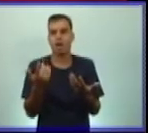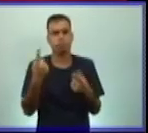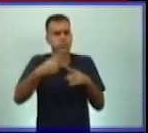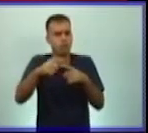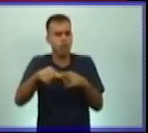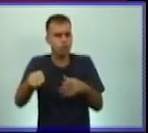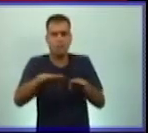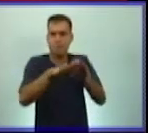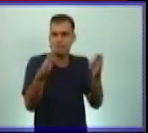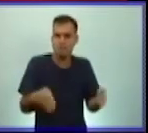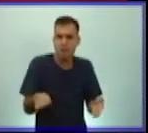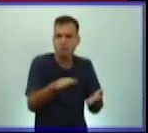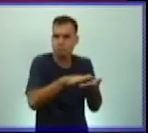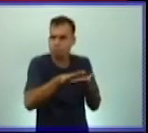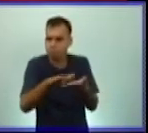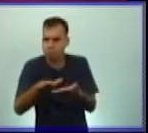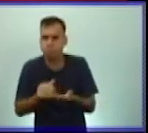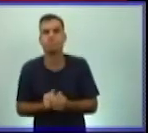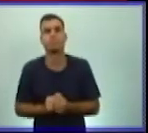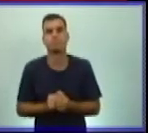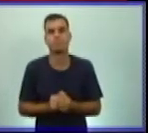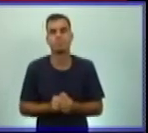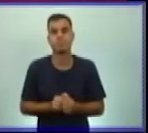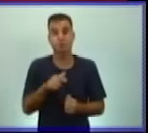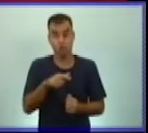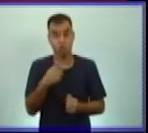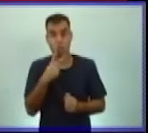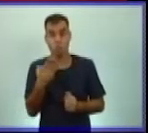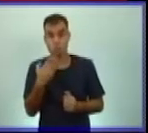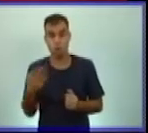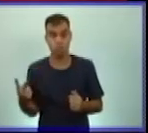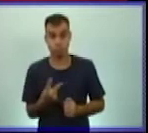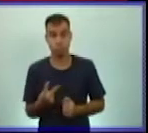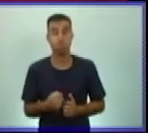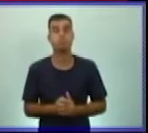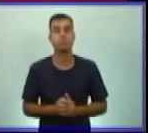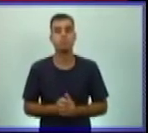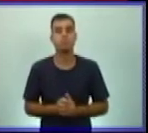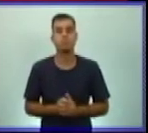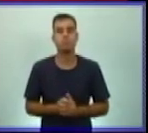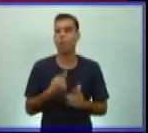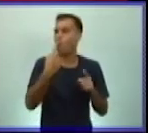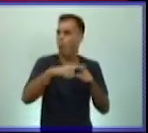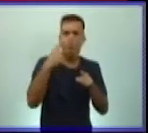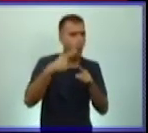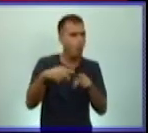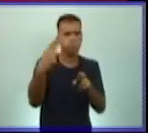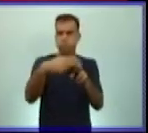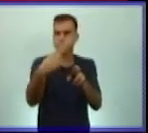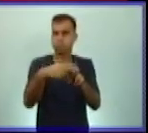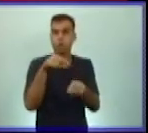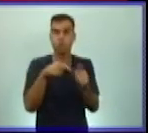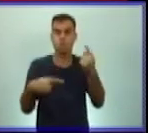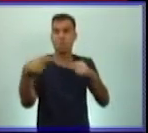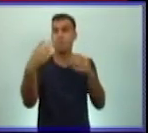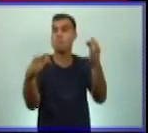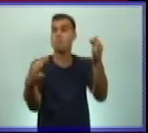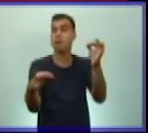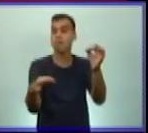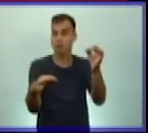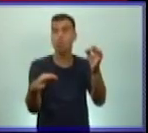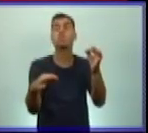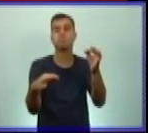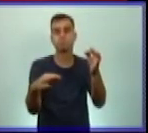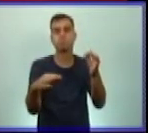reacciona con el dioxígeno. Pudiéramos mencionar también la celulosa, que es un componente fundamental del papel o de la